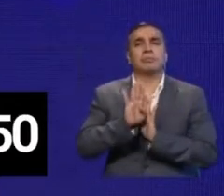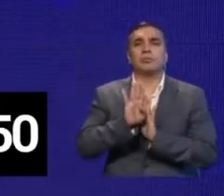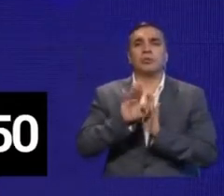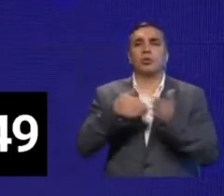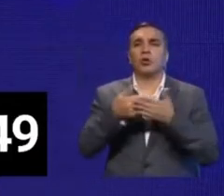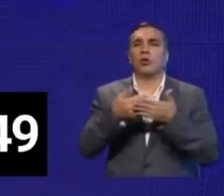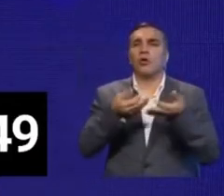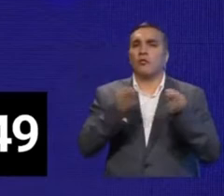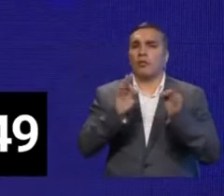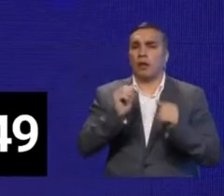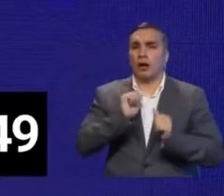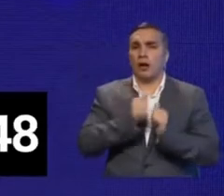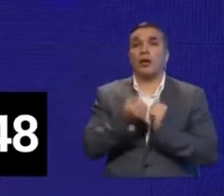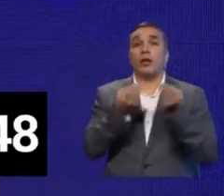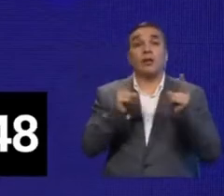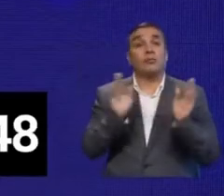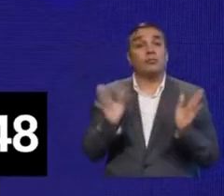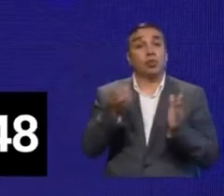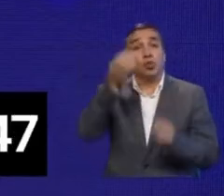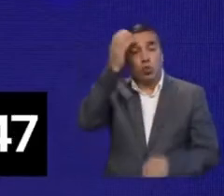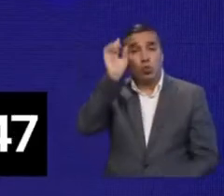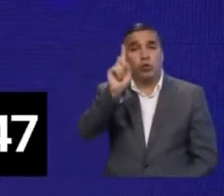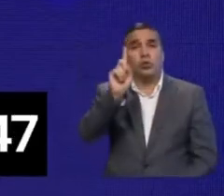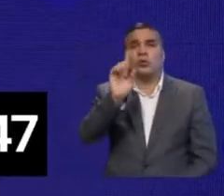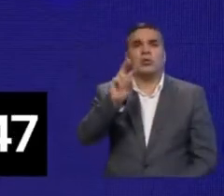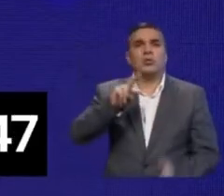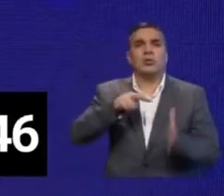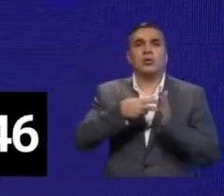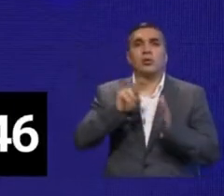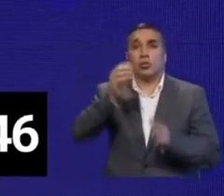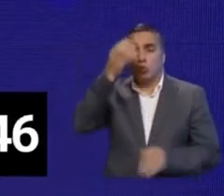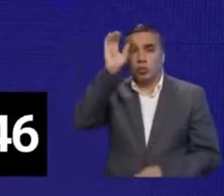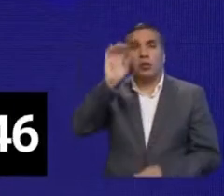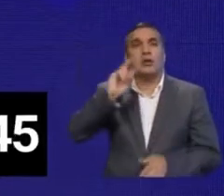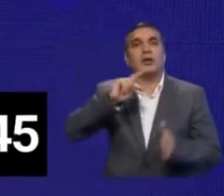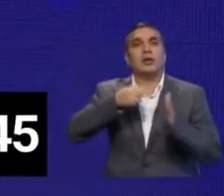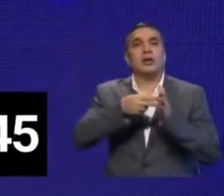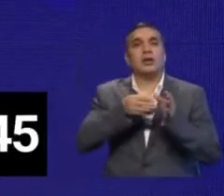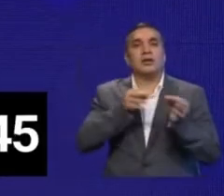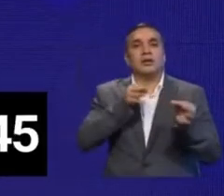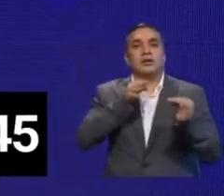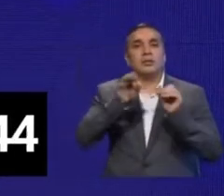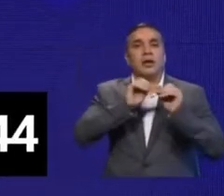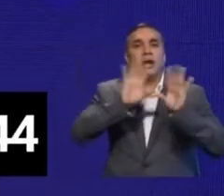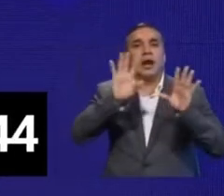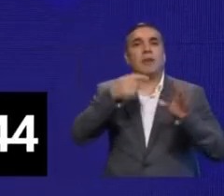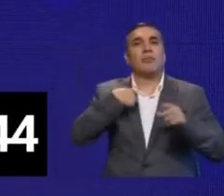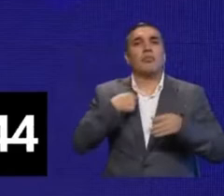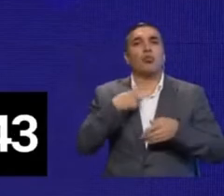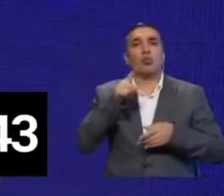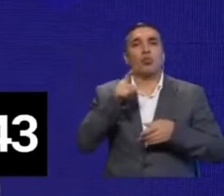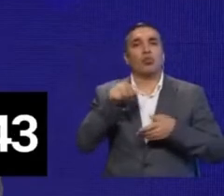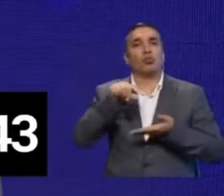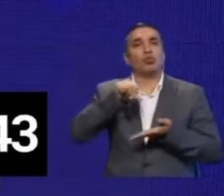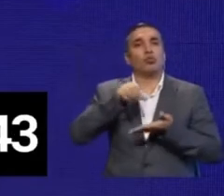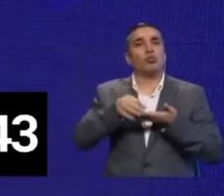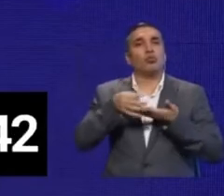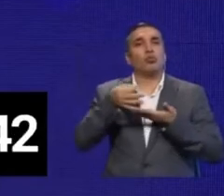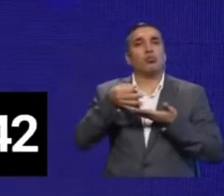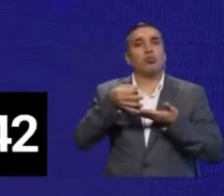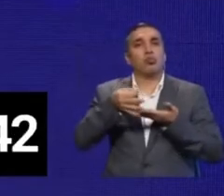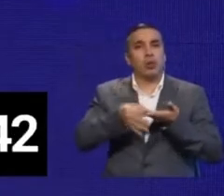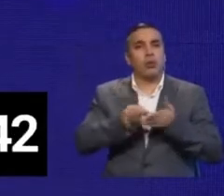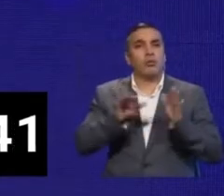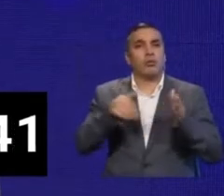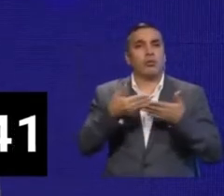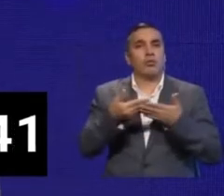talentos, entre ellos la cultura. La cultura viene a ser la expresión de un pueblo y la lectura también viene a ser el fruto de una